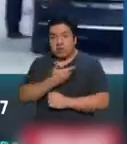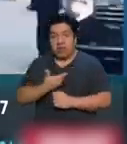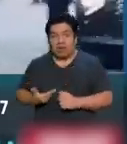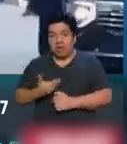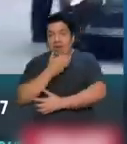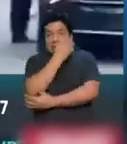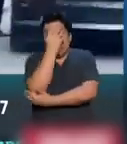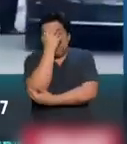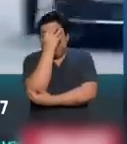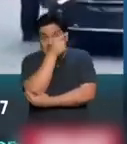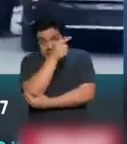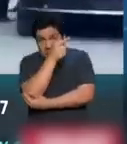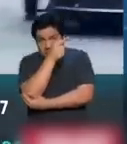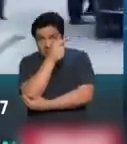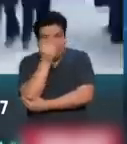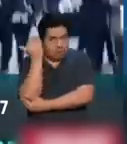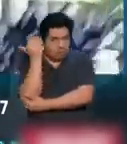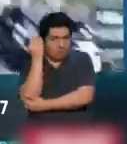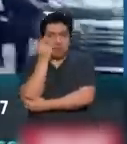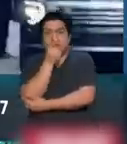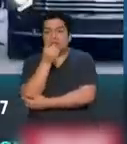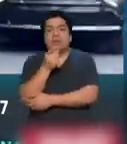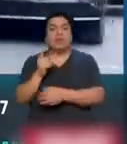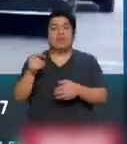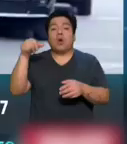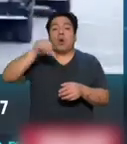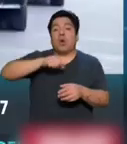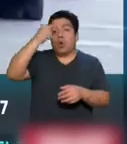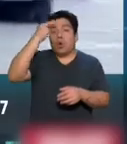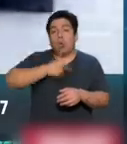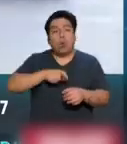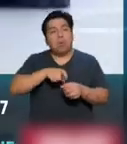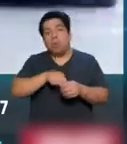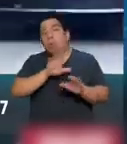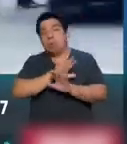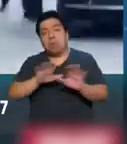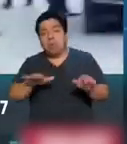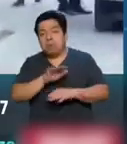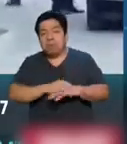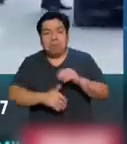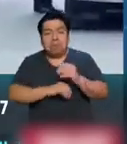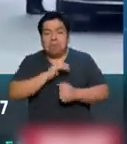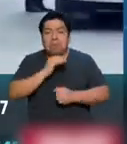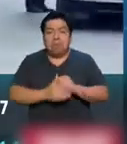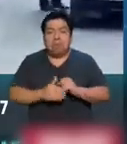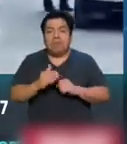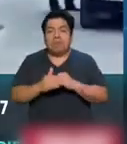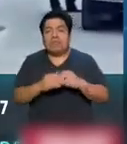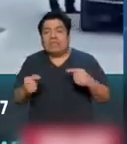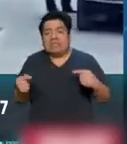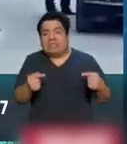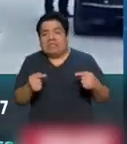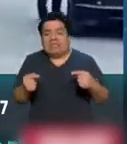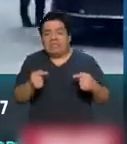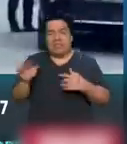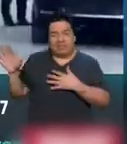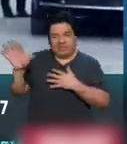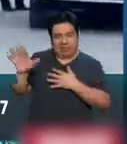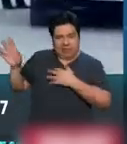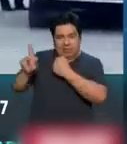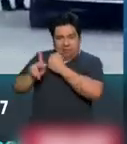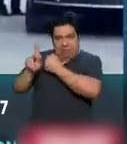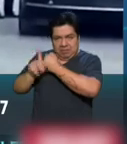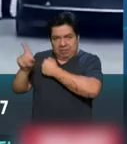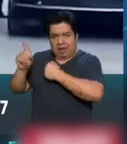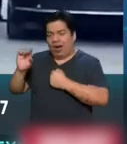de los Estados Unidos, Donald Trump, abandonará la noche de hoy la cumbre de líderes G7 ante la tensión que se vive en Medio Oriente.